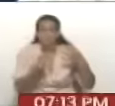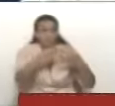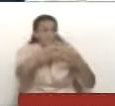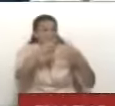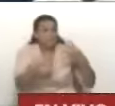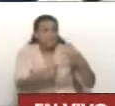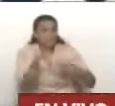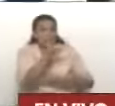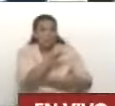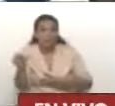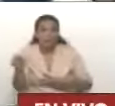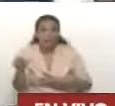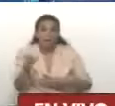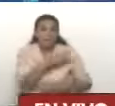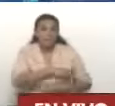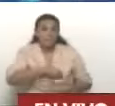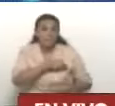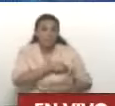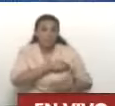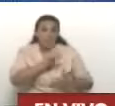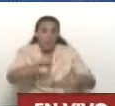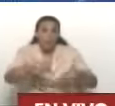Esta semana lanzamos la gran misión